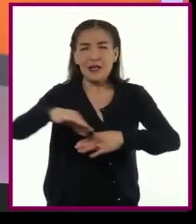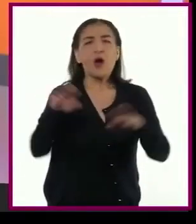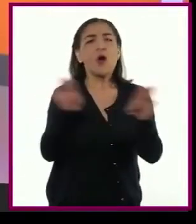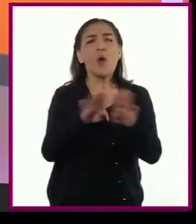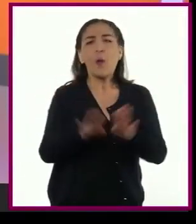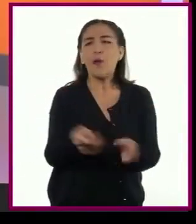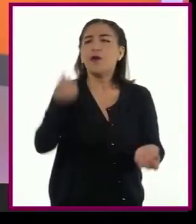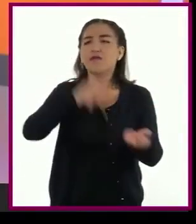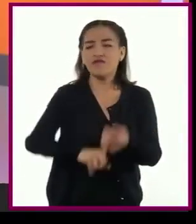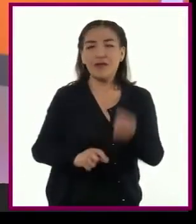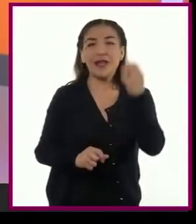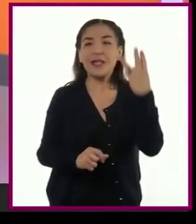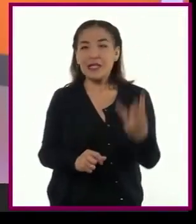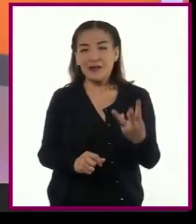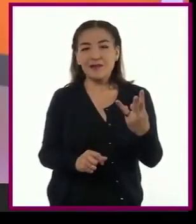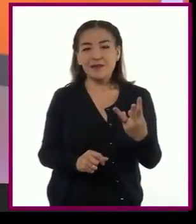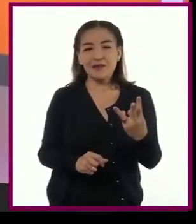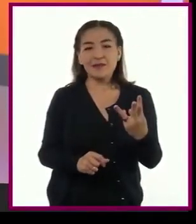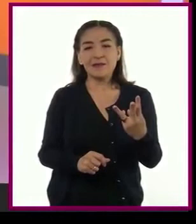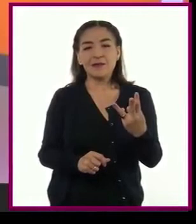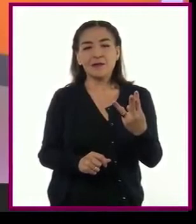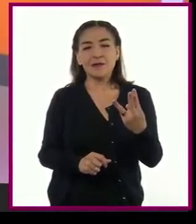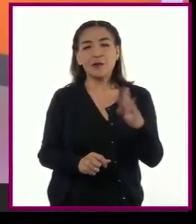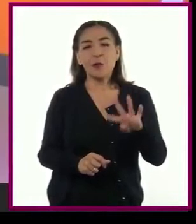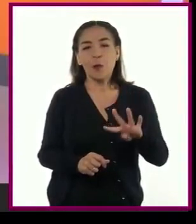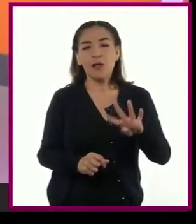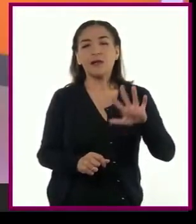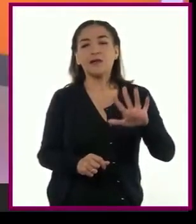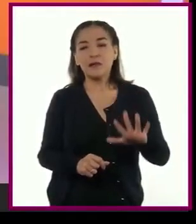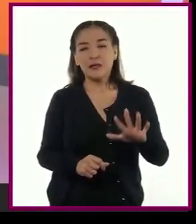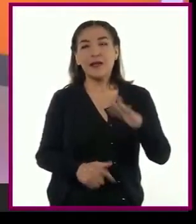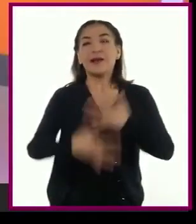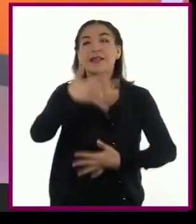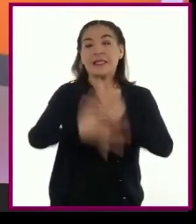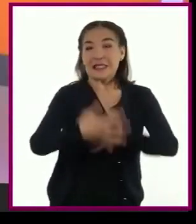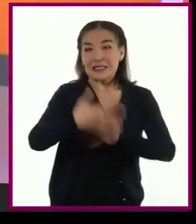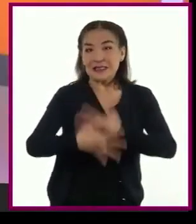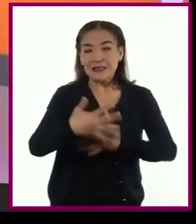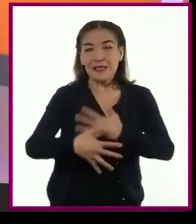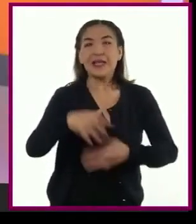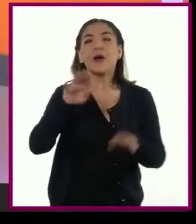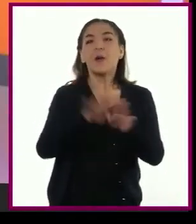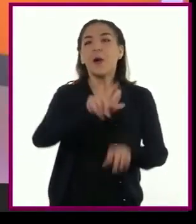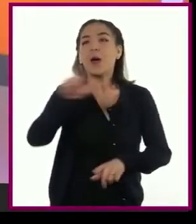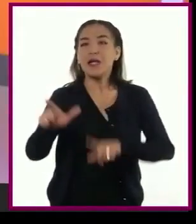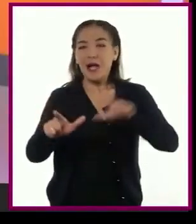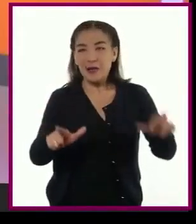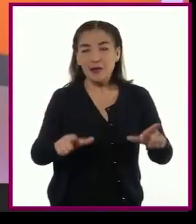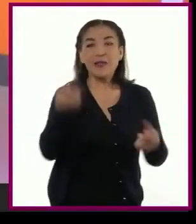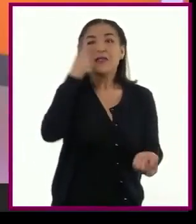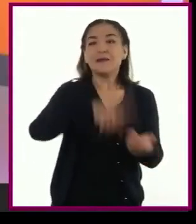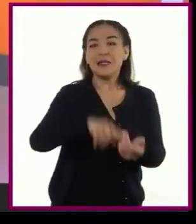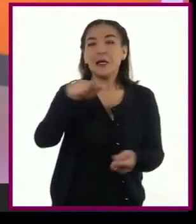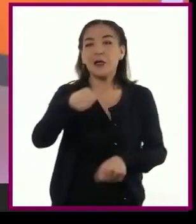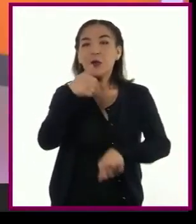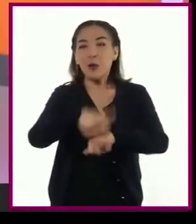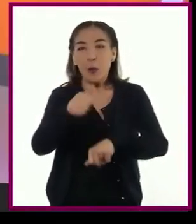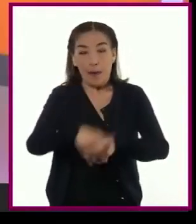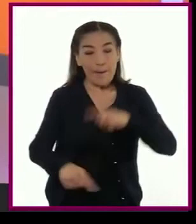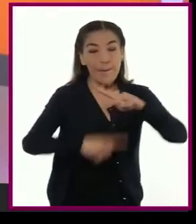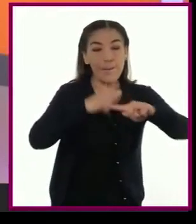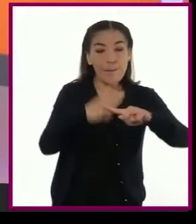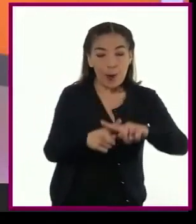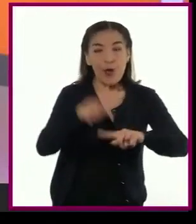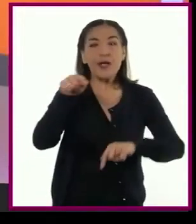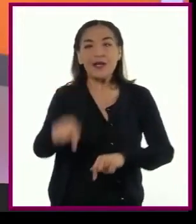polígonos regulares de 3, 4, 5 y 15 lados, así como la de los polígonos obtenidos multiplicando